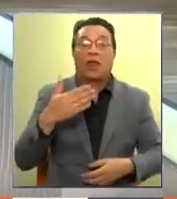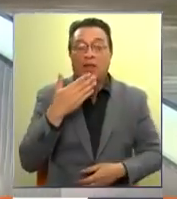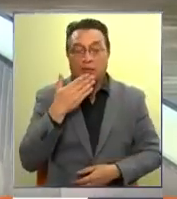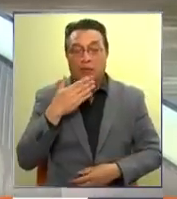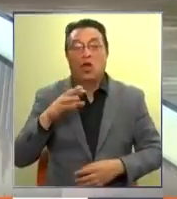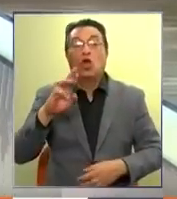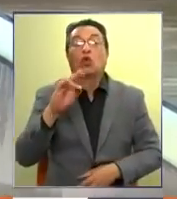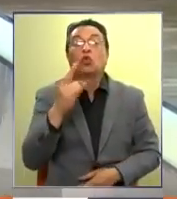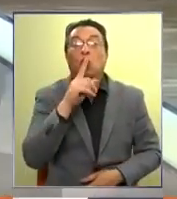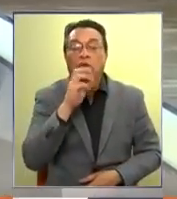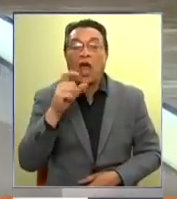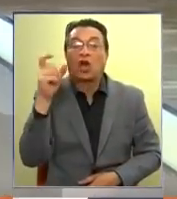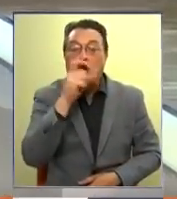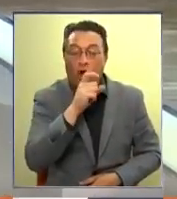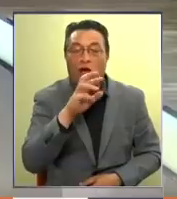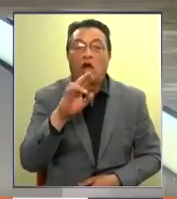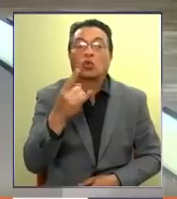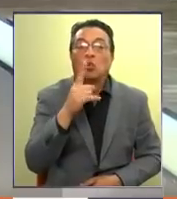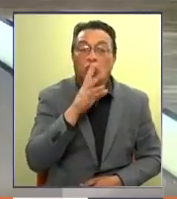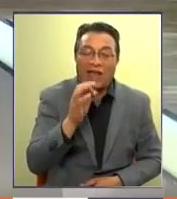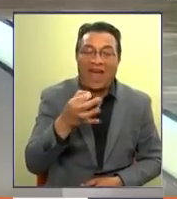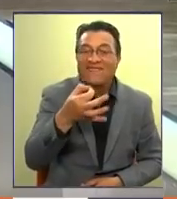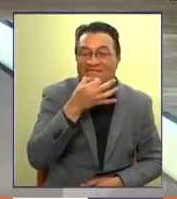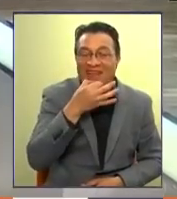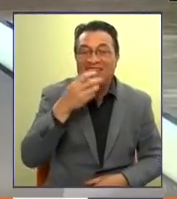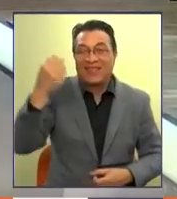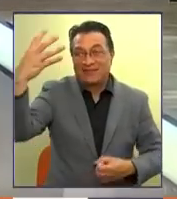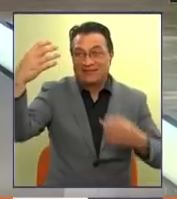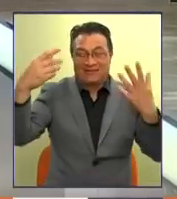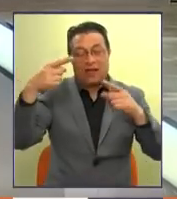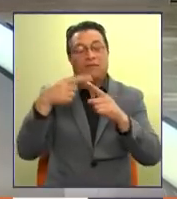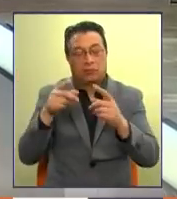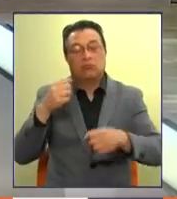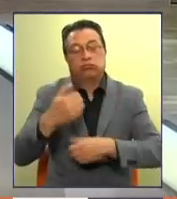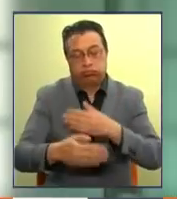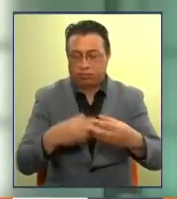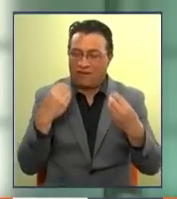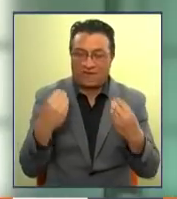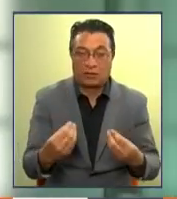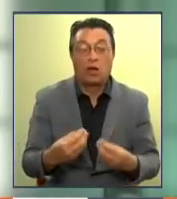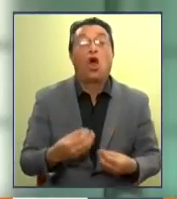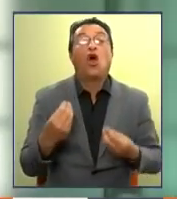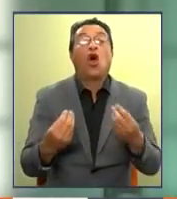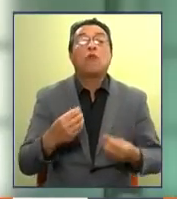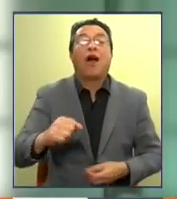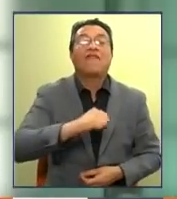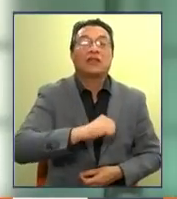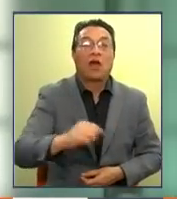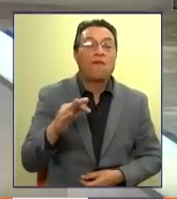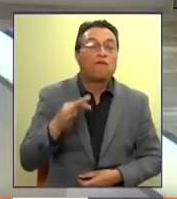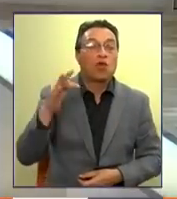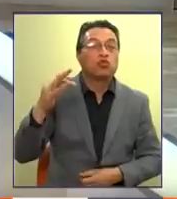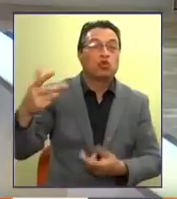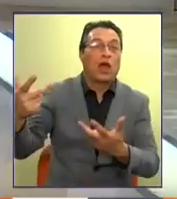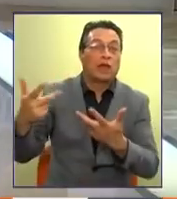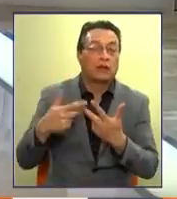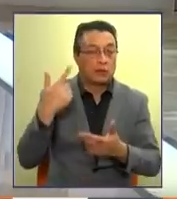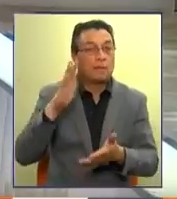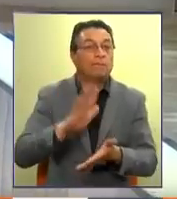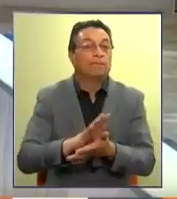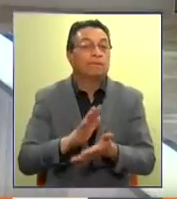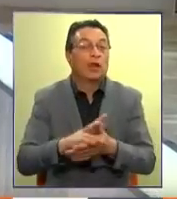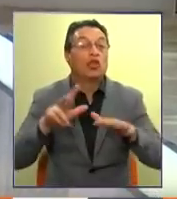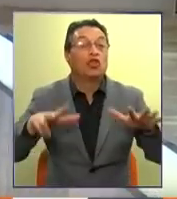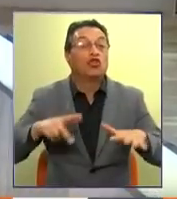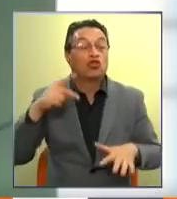ruta verde. O sea, falta todavía trabajo por hacer, pero vamos bien encaminados. ¿Y cómo van a hacer para evitar futuros ataques? Estoy pensando en el aniversario del 18 de